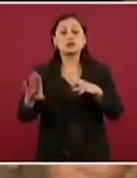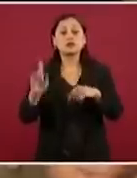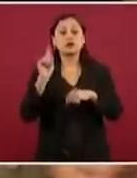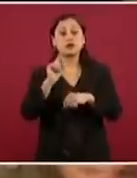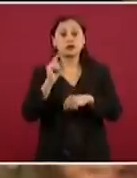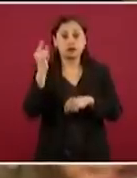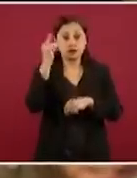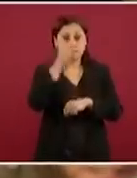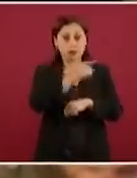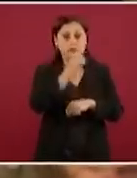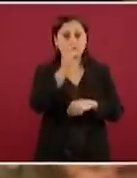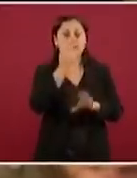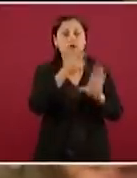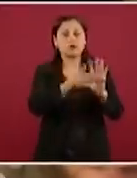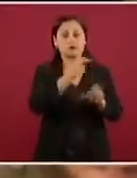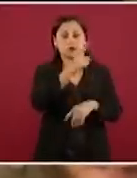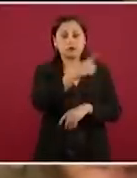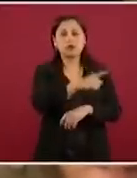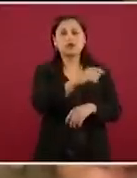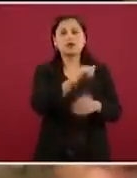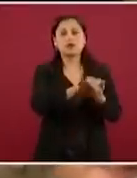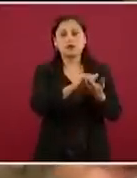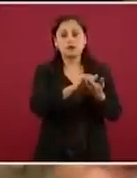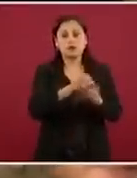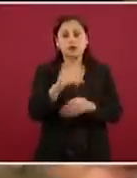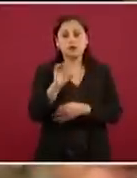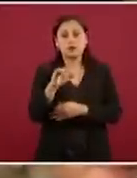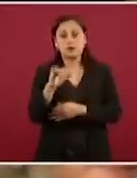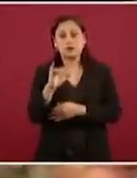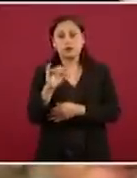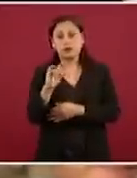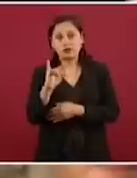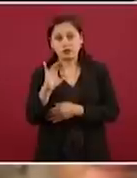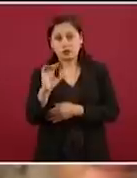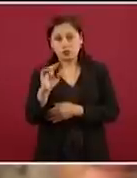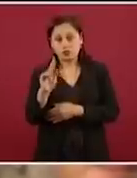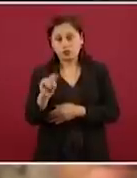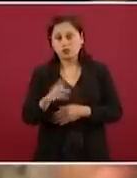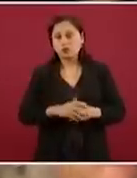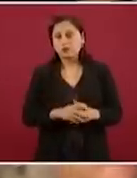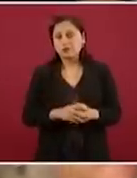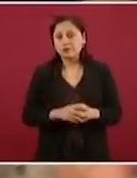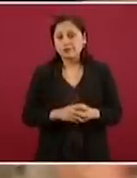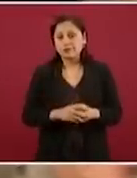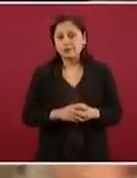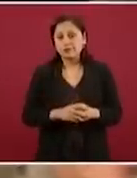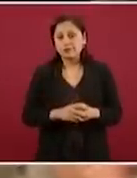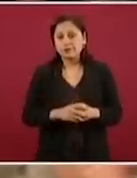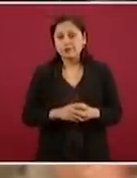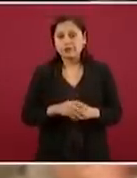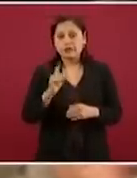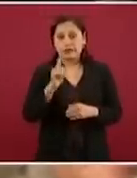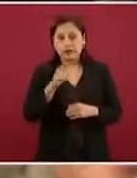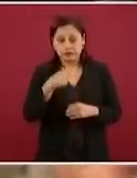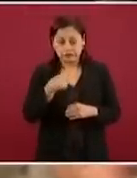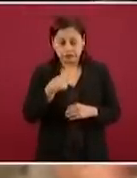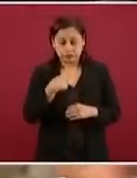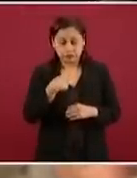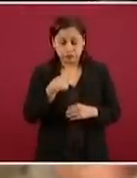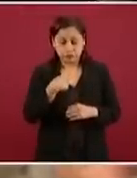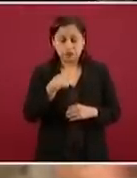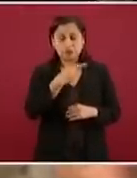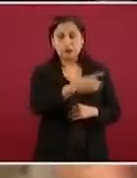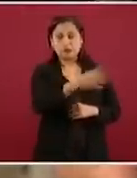York, New Jersey y Connecticut. Le voy a leer lo que me han expuesto y no sé si usted